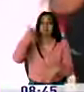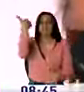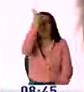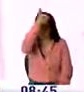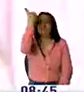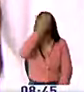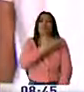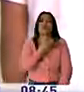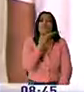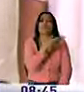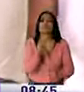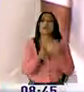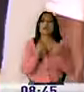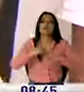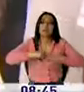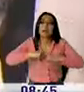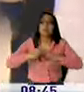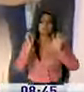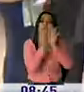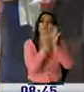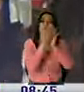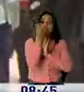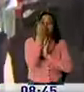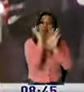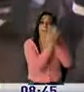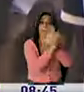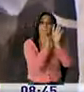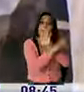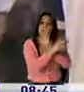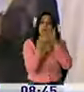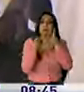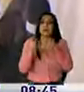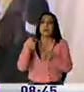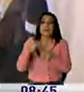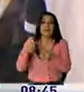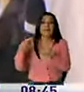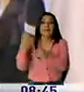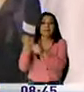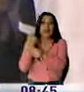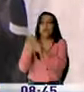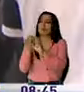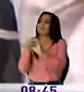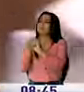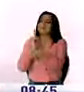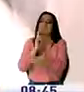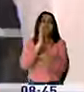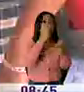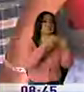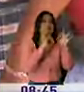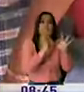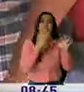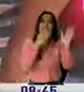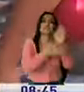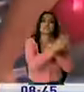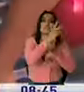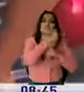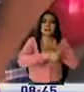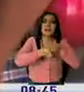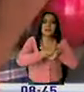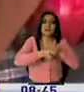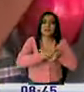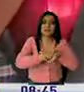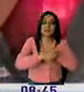los respectivos depósitos y hasta abandonaron sus antiguos oficios para preparar el viaje. Esta semana, domingo, que